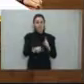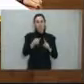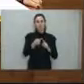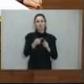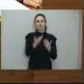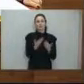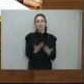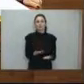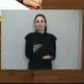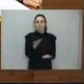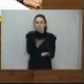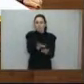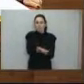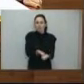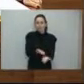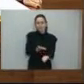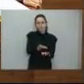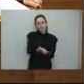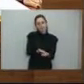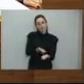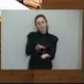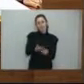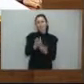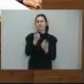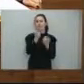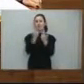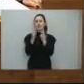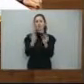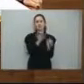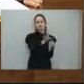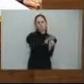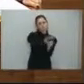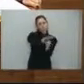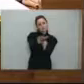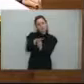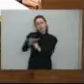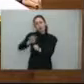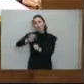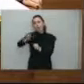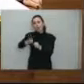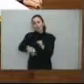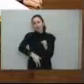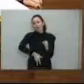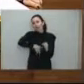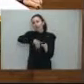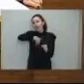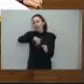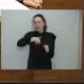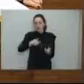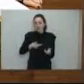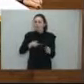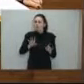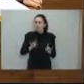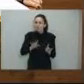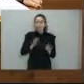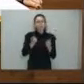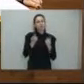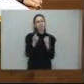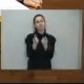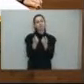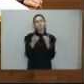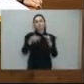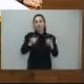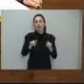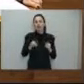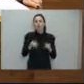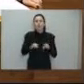clamor de necesidades muy localizadas otras y muy generalizadas otras muchas, nos planteamos